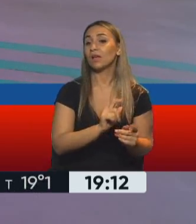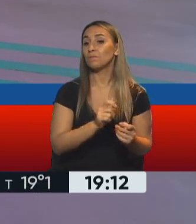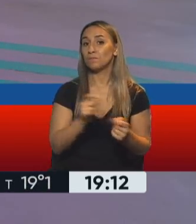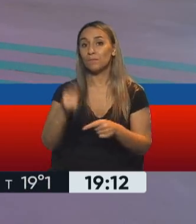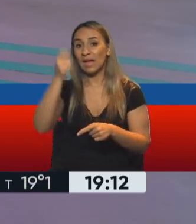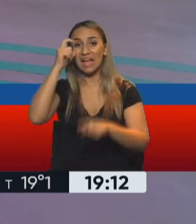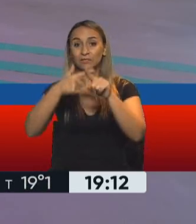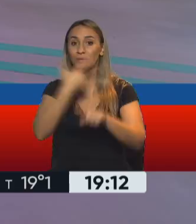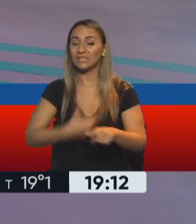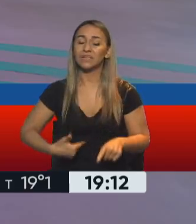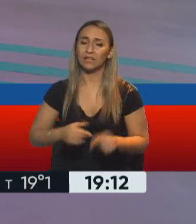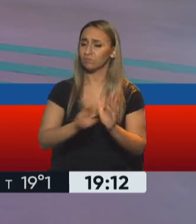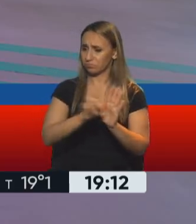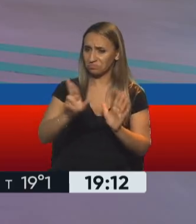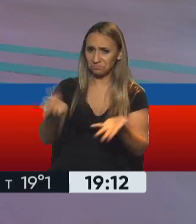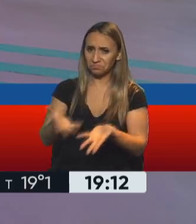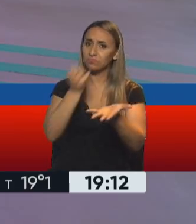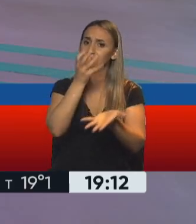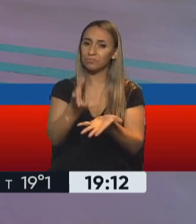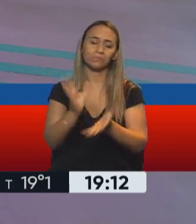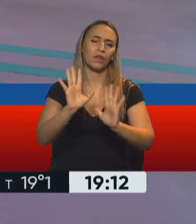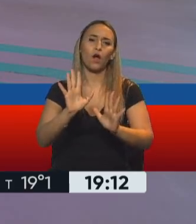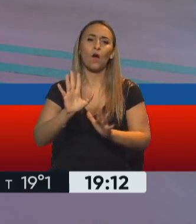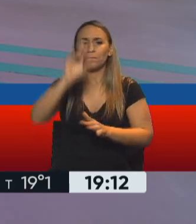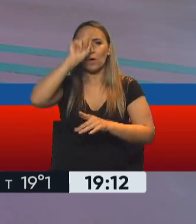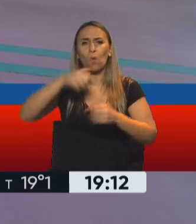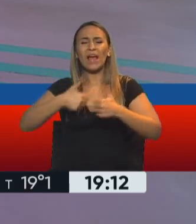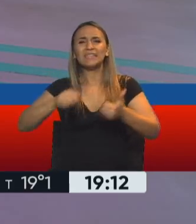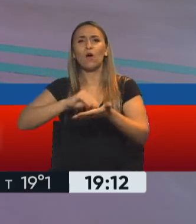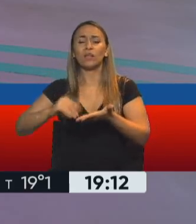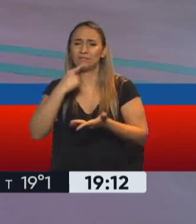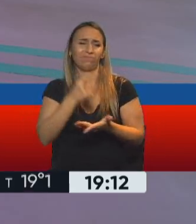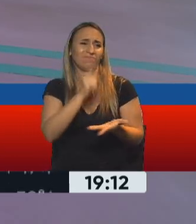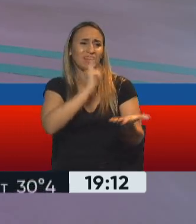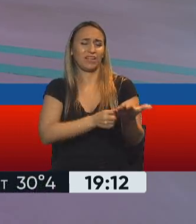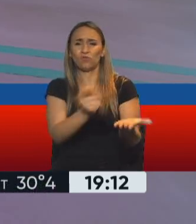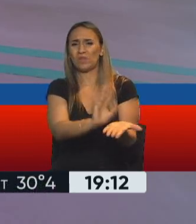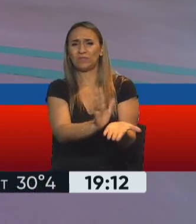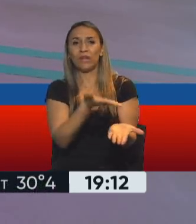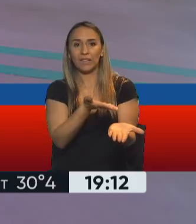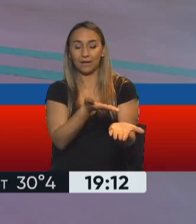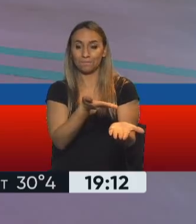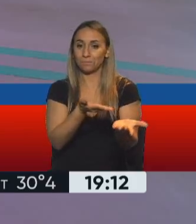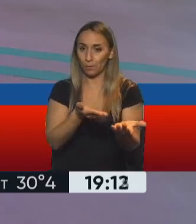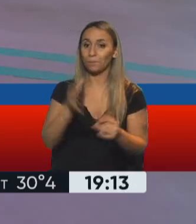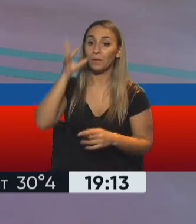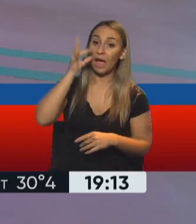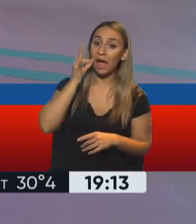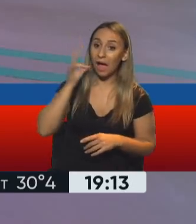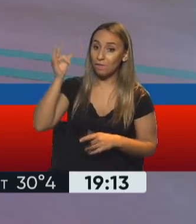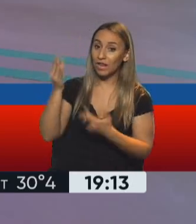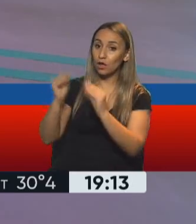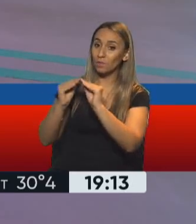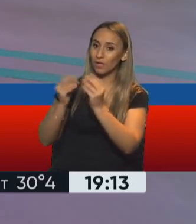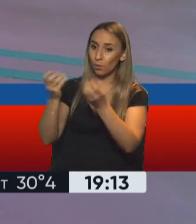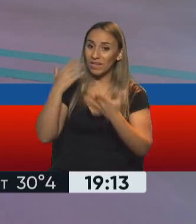juristas consideran que ese decreto es innecesario. Es innecesario. Alfredo Simón, decíamos, una voz importante en este día. Alfredo,